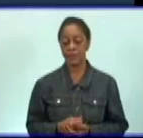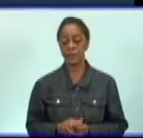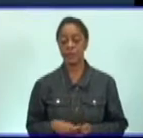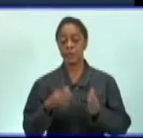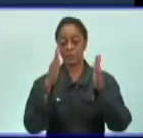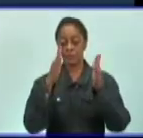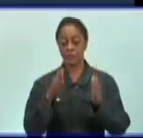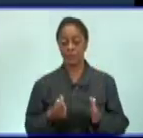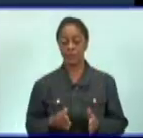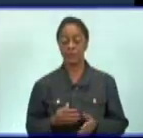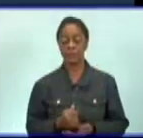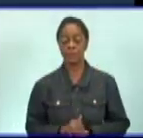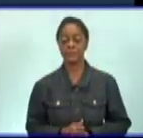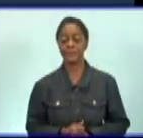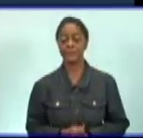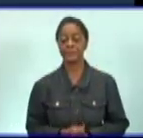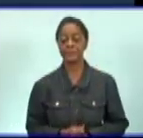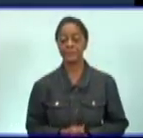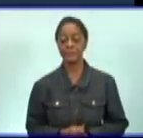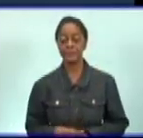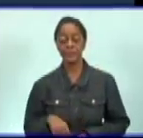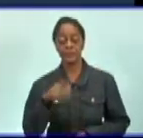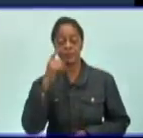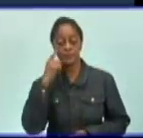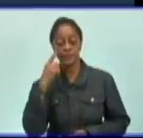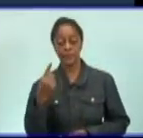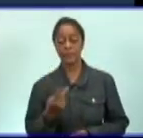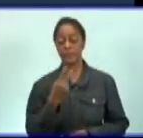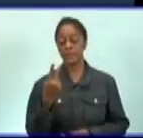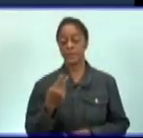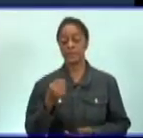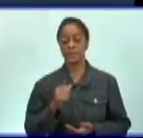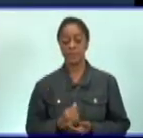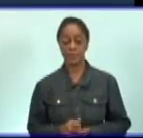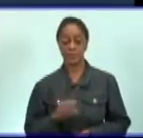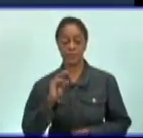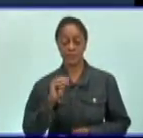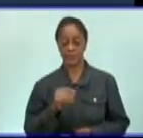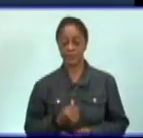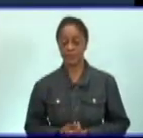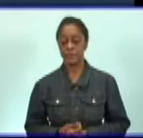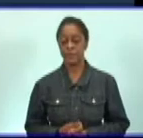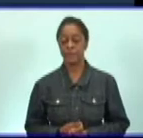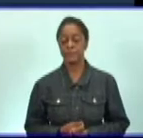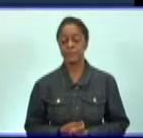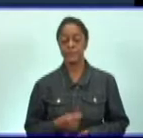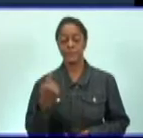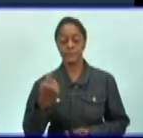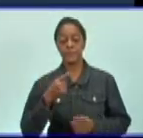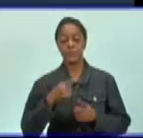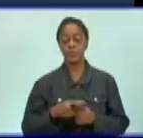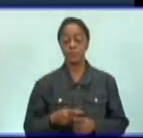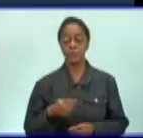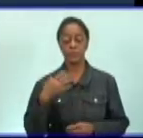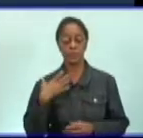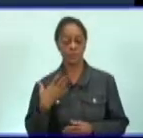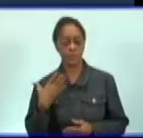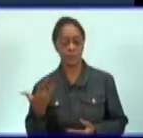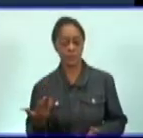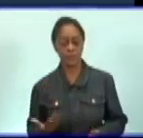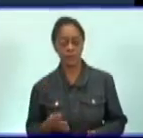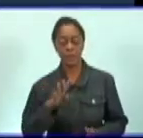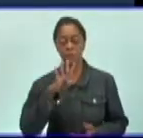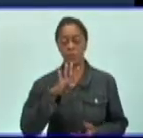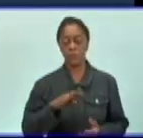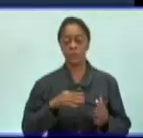de posiciones. Veamos el segundo caso, que dice, un sumando es